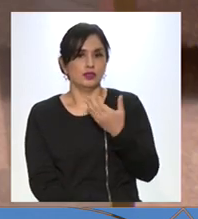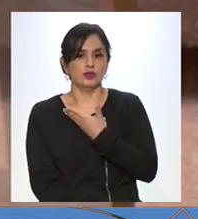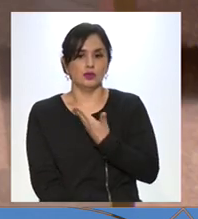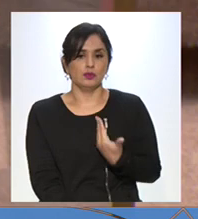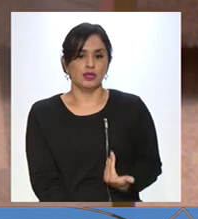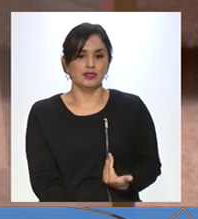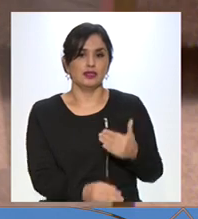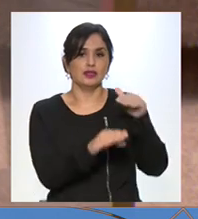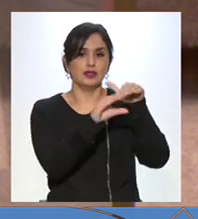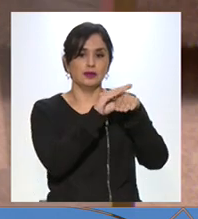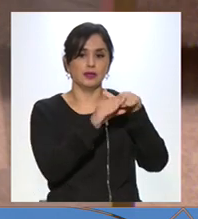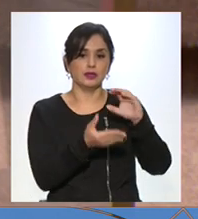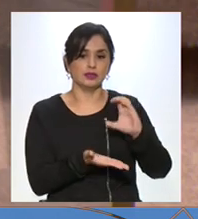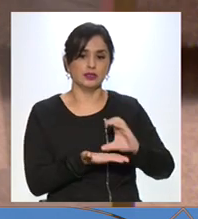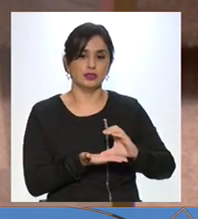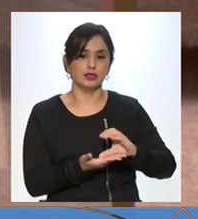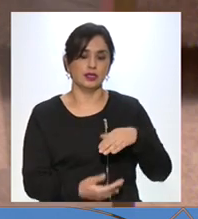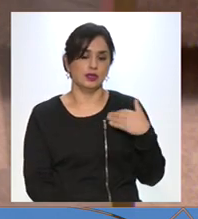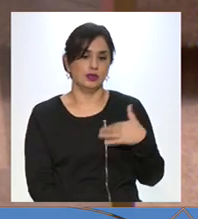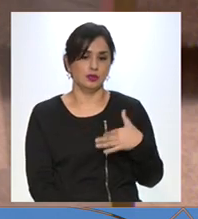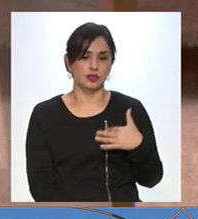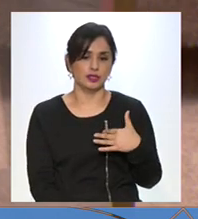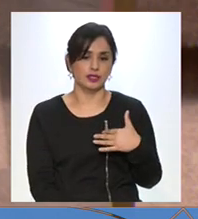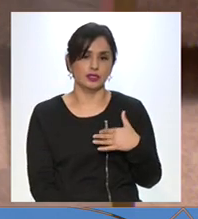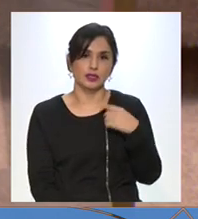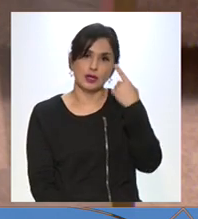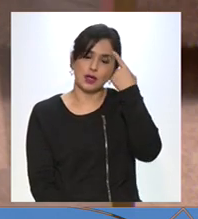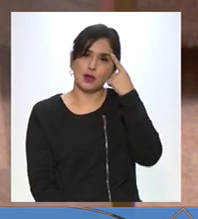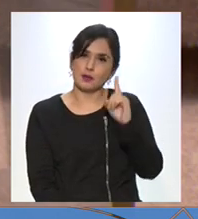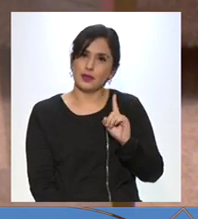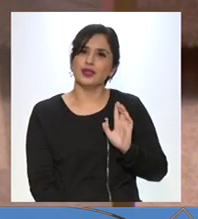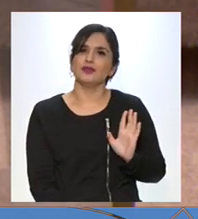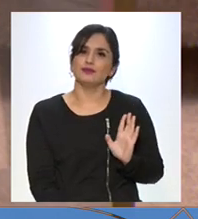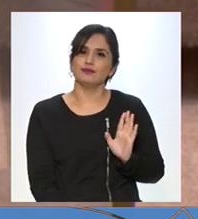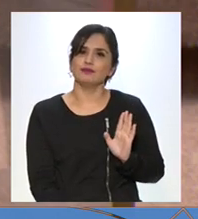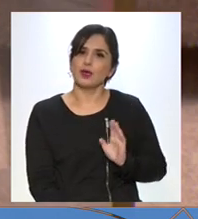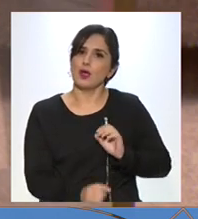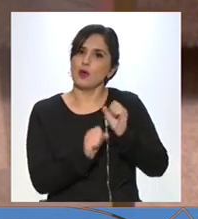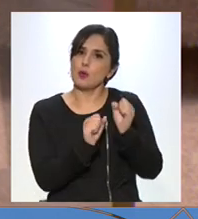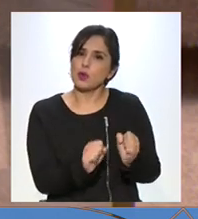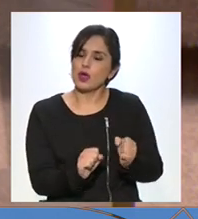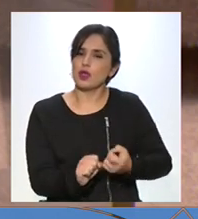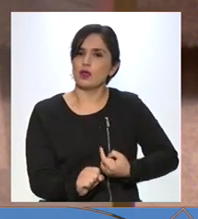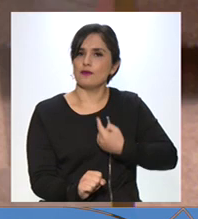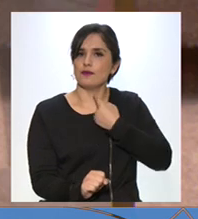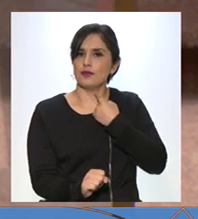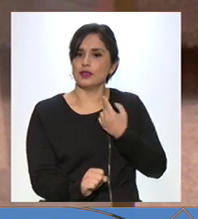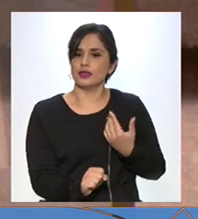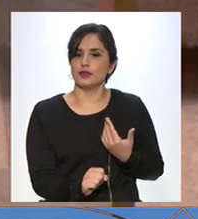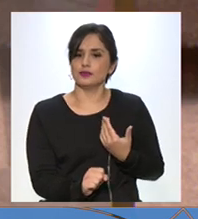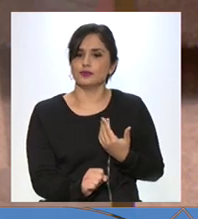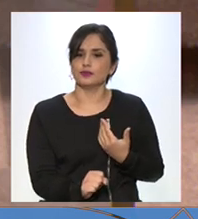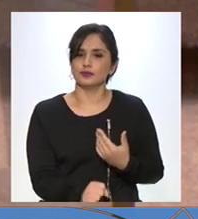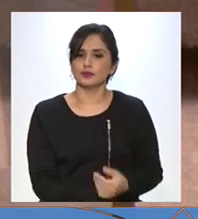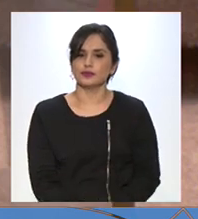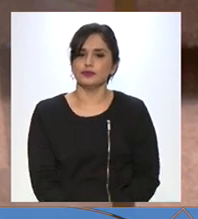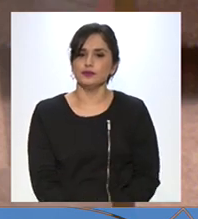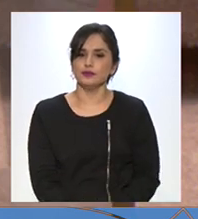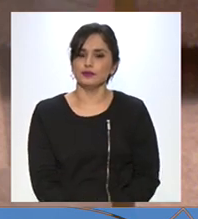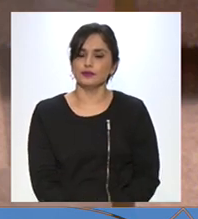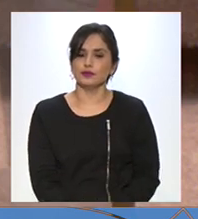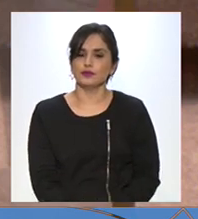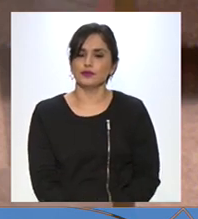presidente del Banco Central es importante, pero hay consecuencias. Y hay consecuencias que tenemos